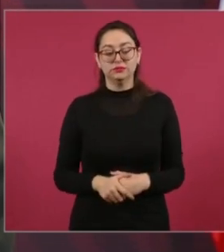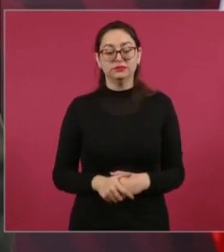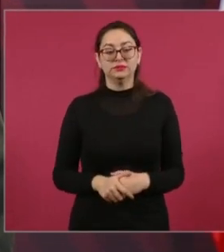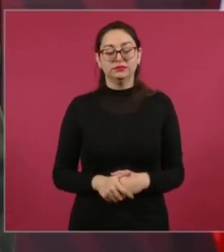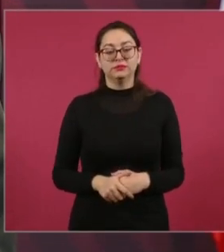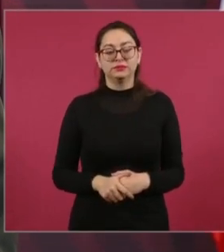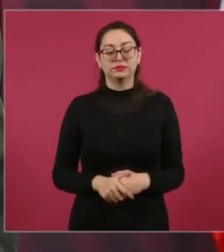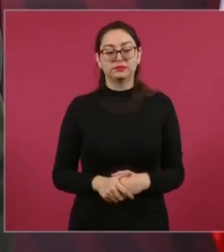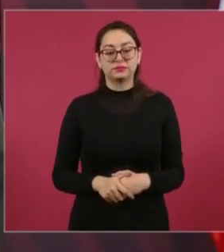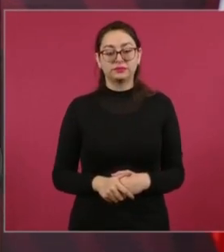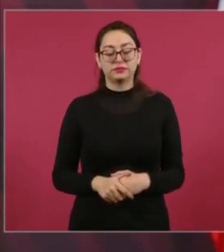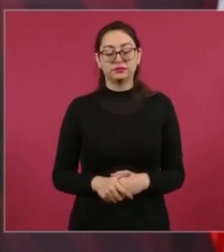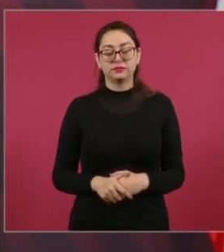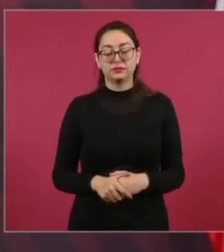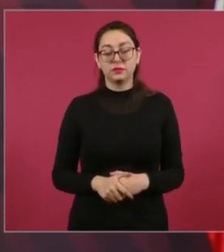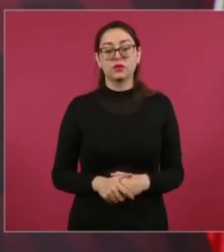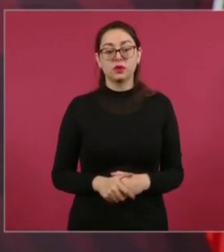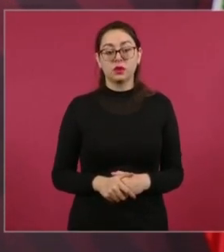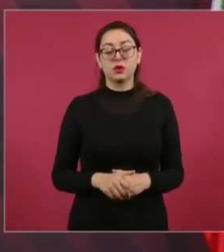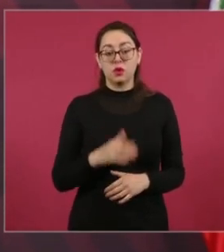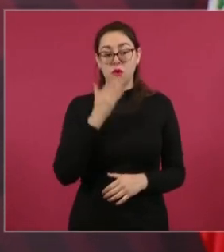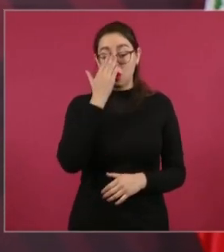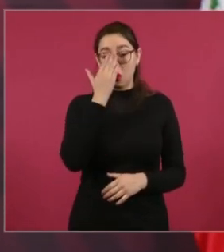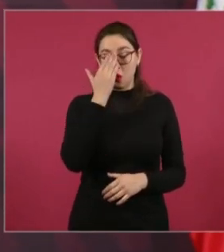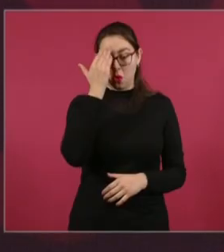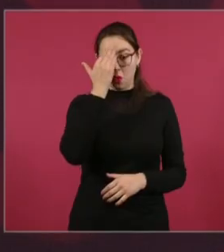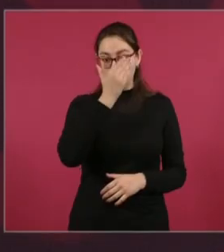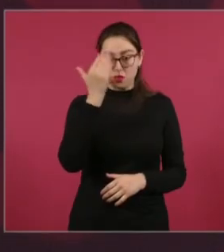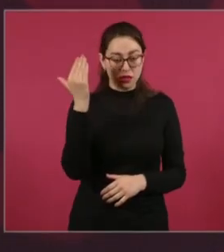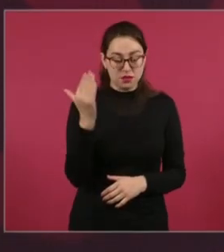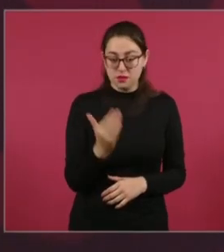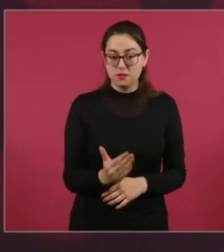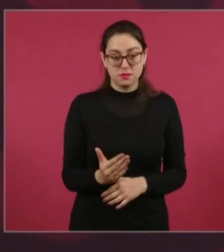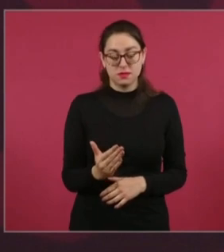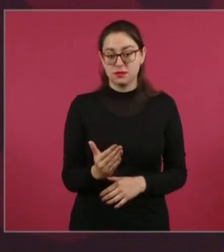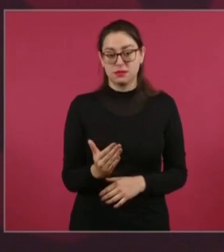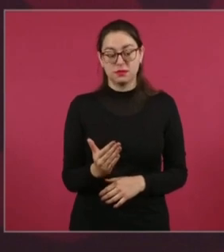cosa deleznable,